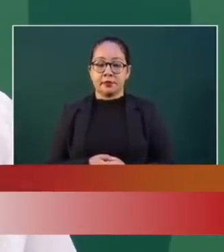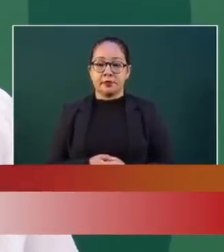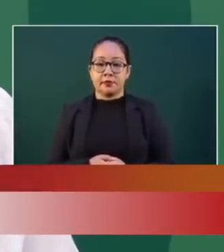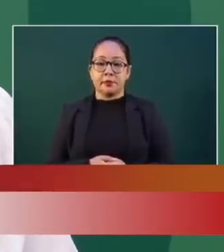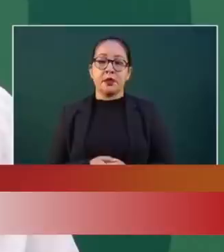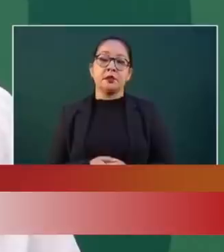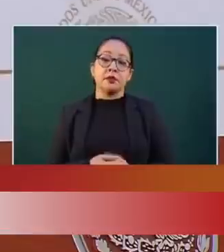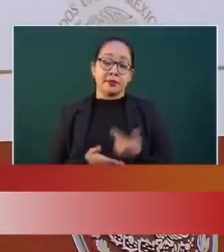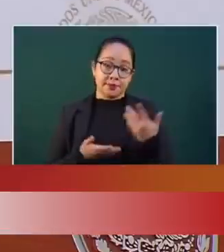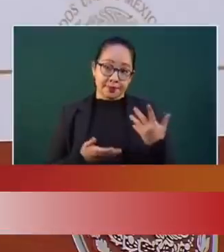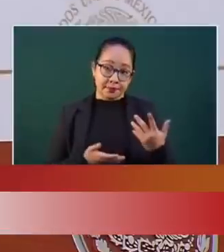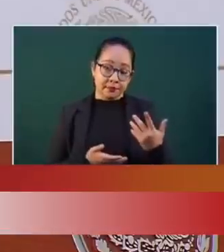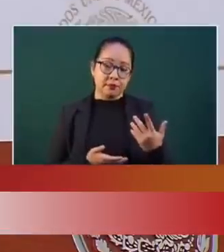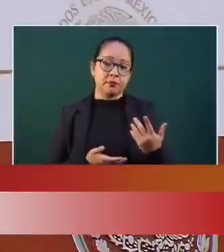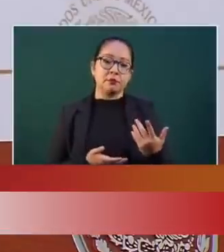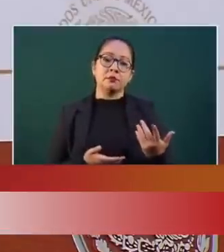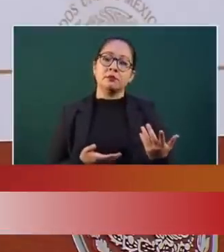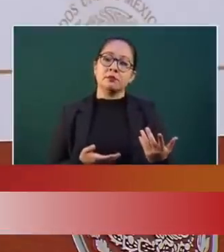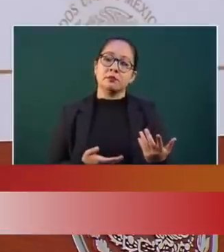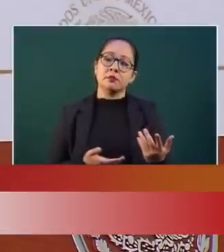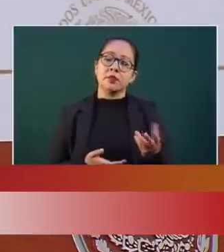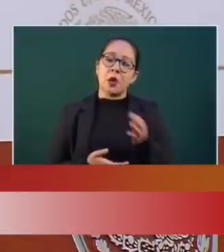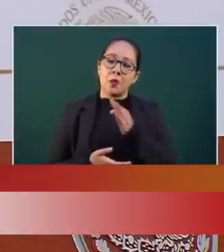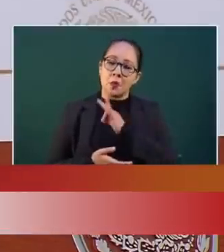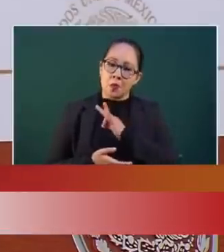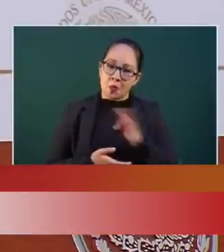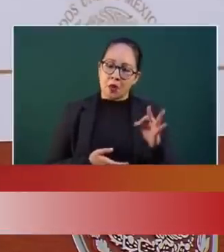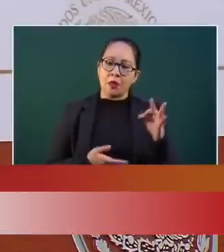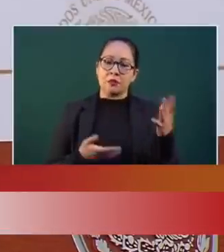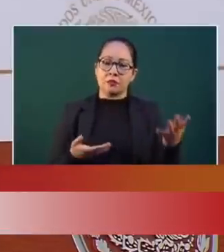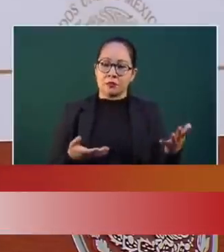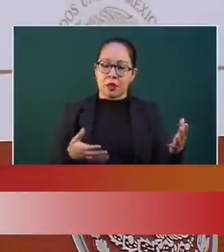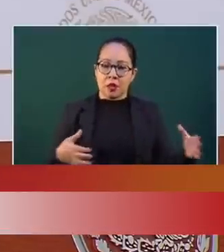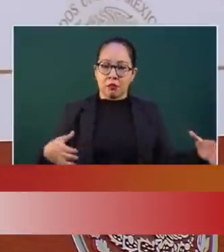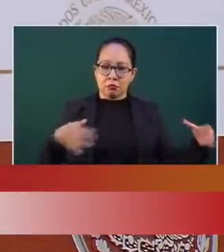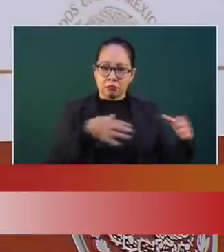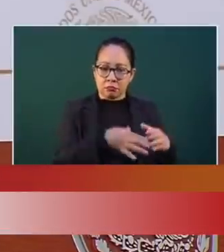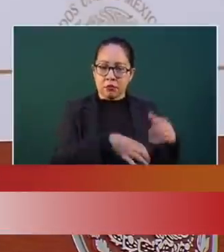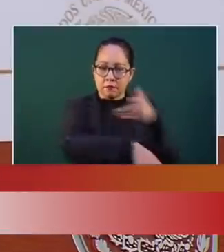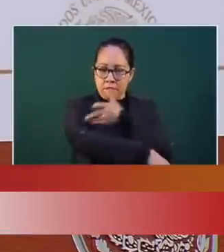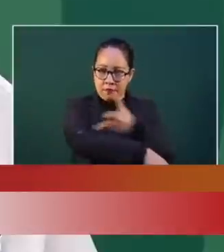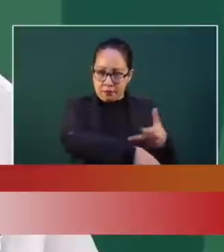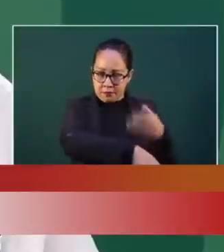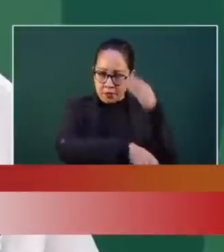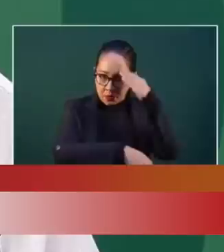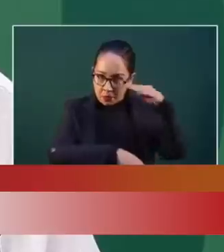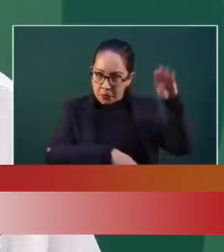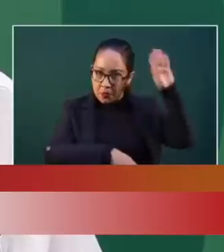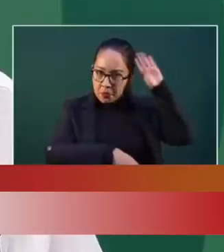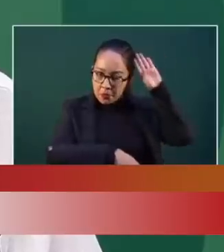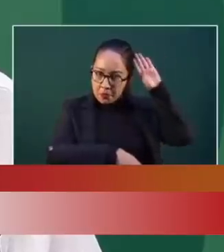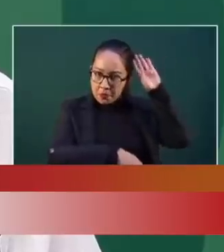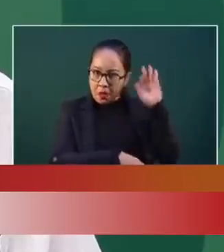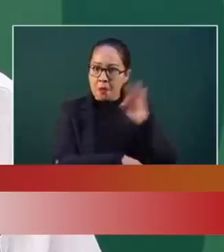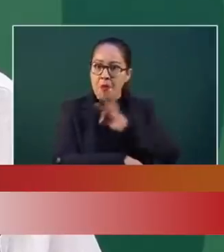el que puedan recibir las familias de cuba remesas